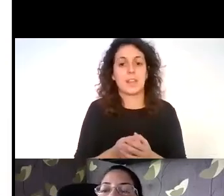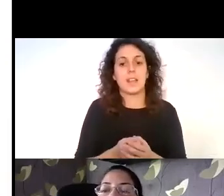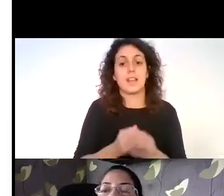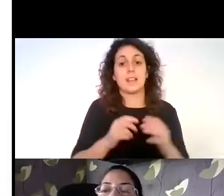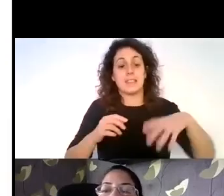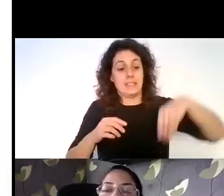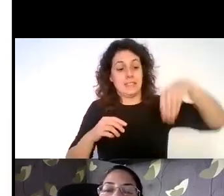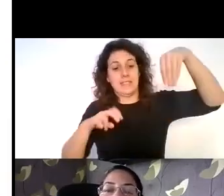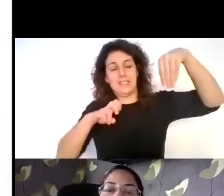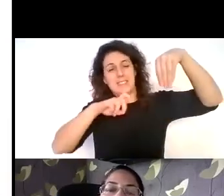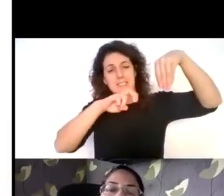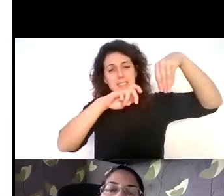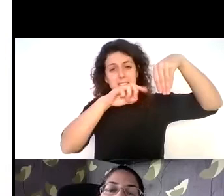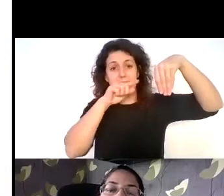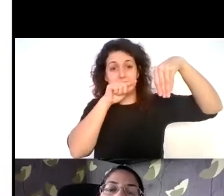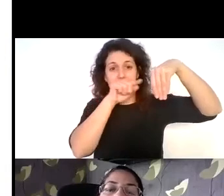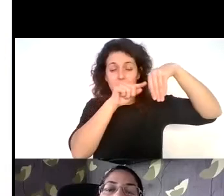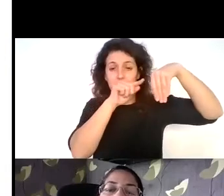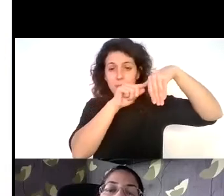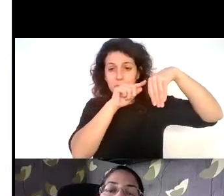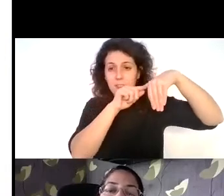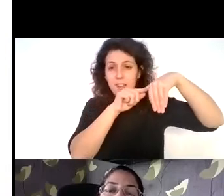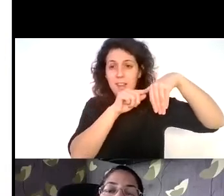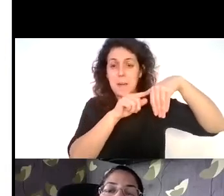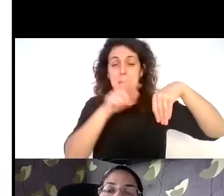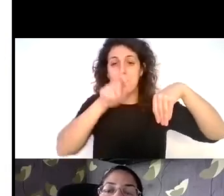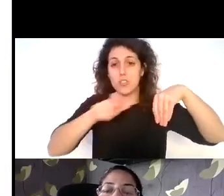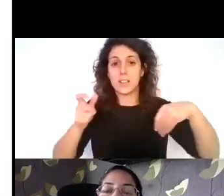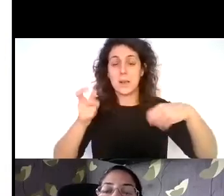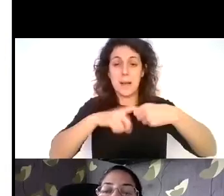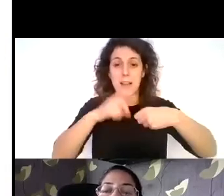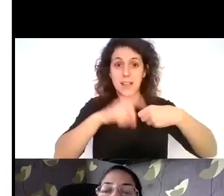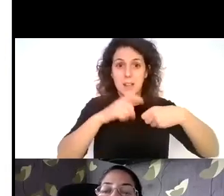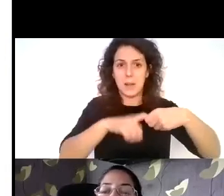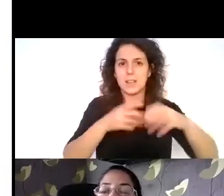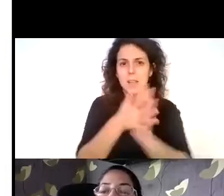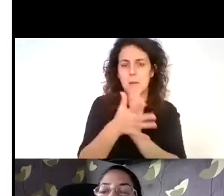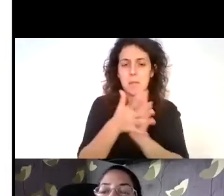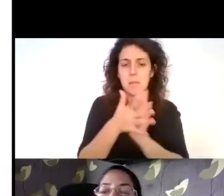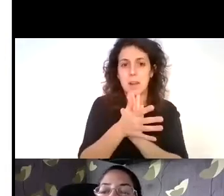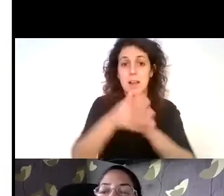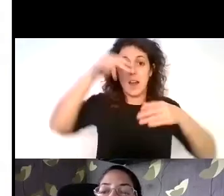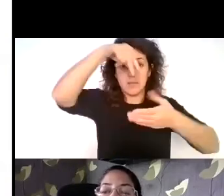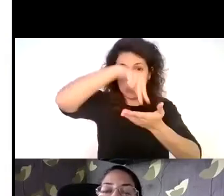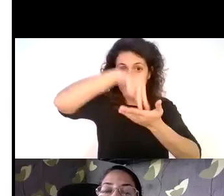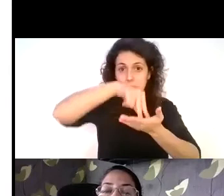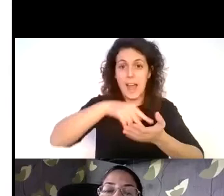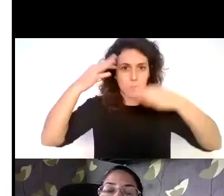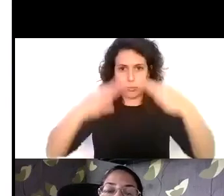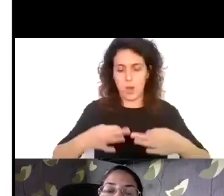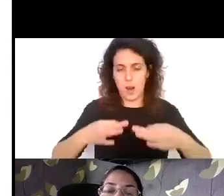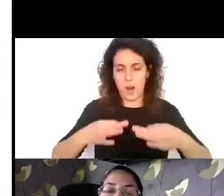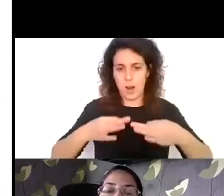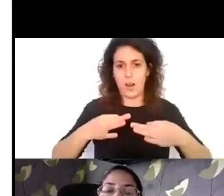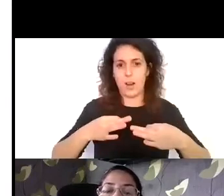el guía de montañas procede a explicarle a los participantes la ubicación geográfica en la que se encuentran, y si el clima